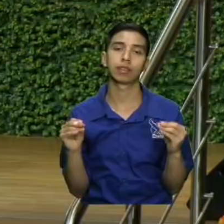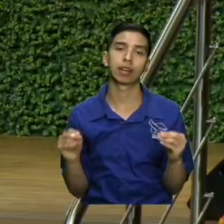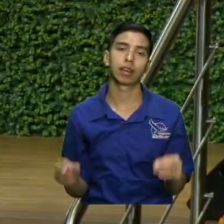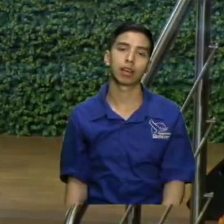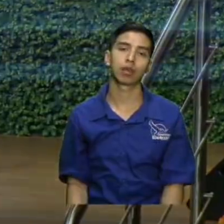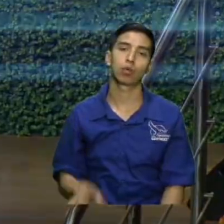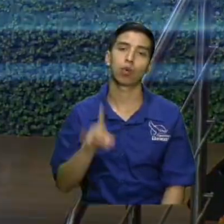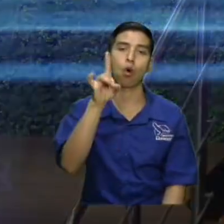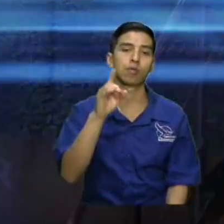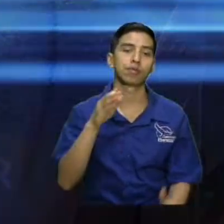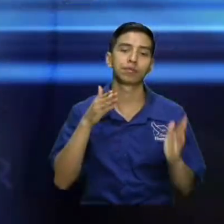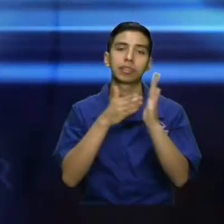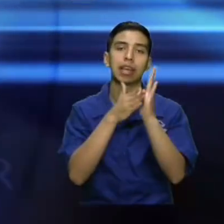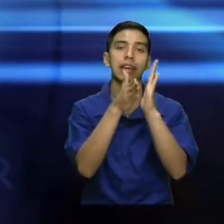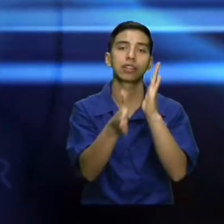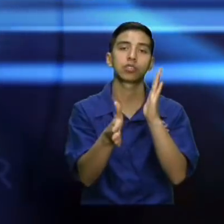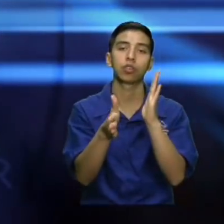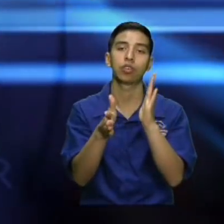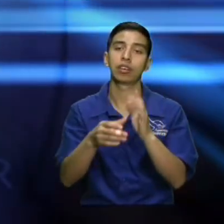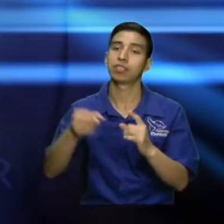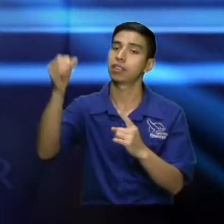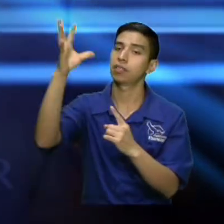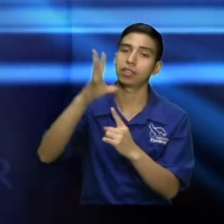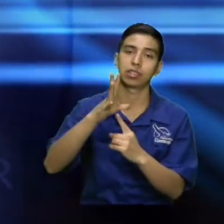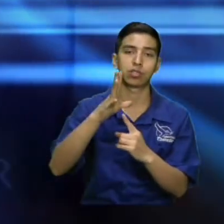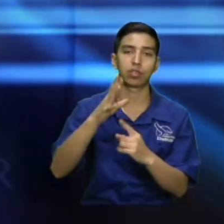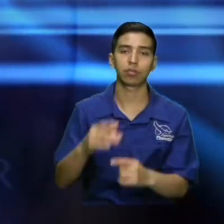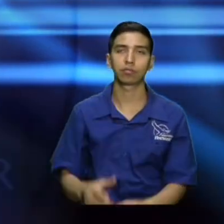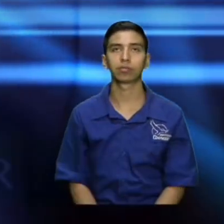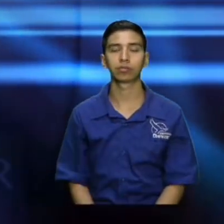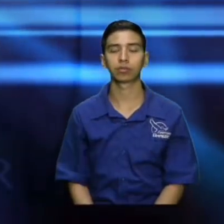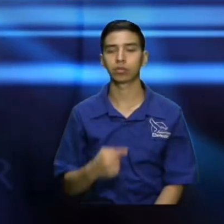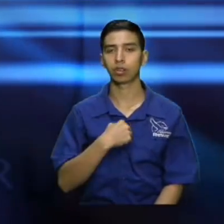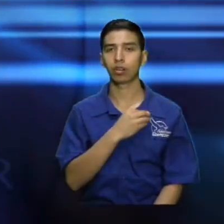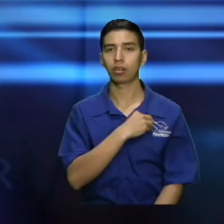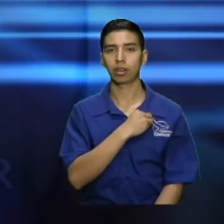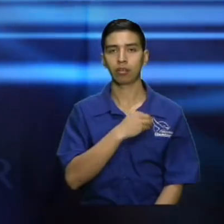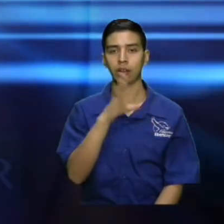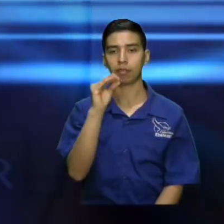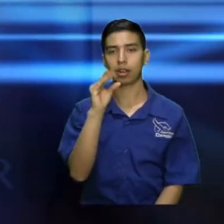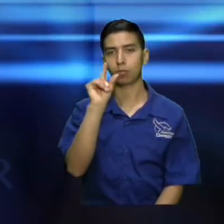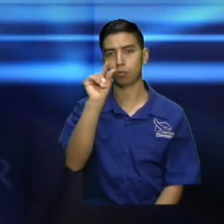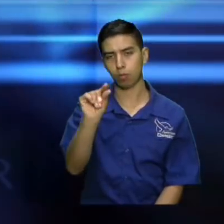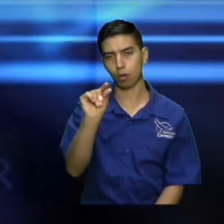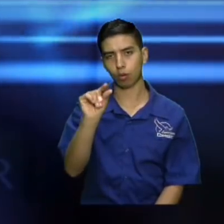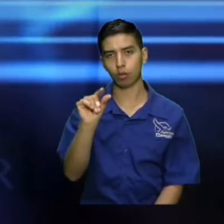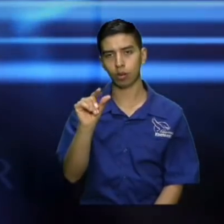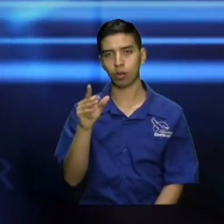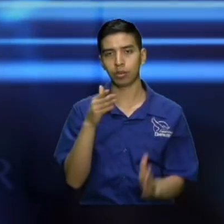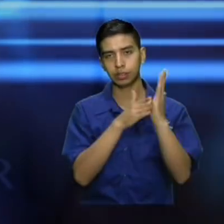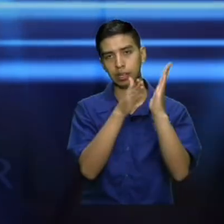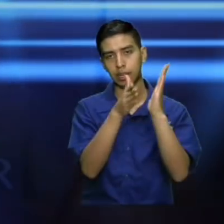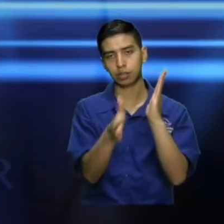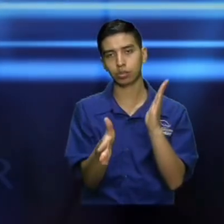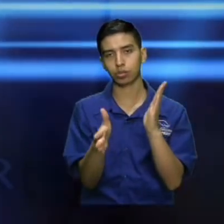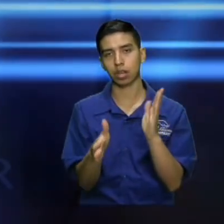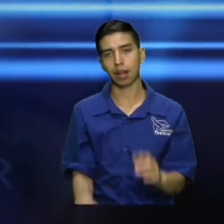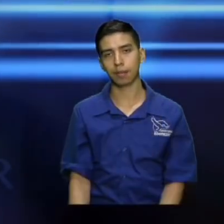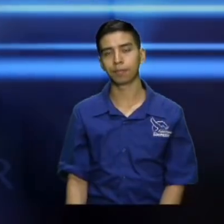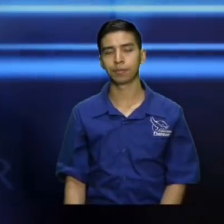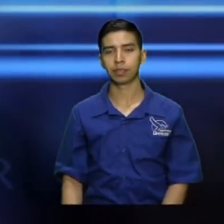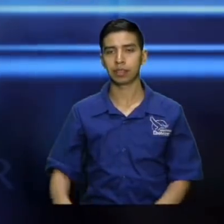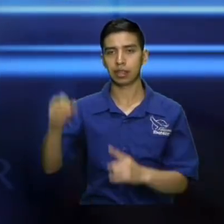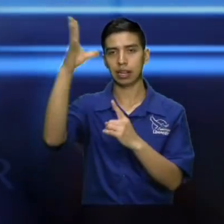no es ese solamente. Entonces yo le quiero hablar aquí un poquitito de los derechos de la primogenitura. Me estoy adentrando hacia el pacto